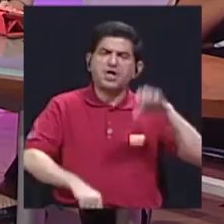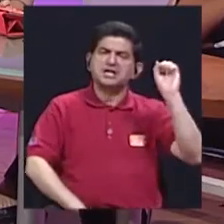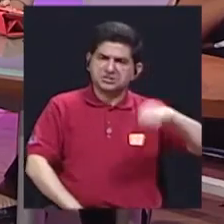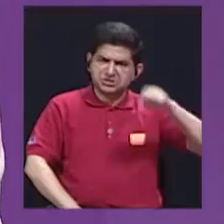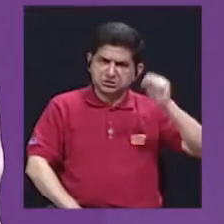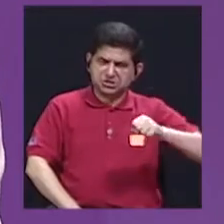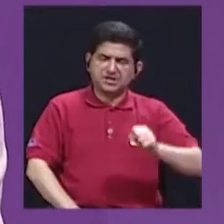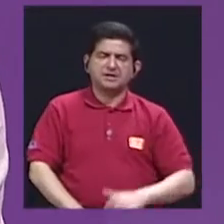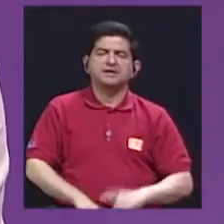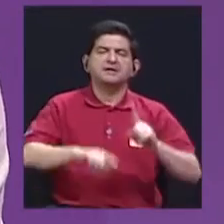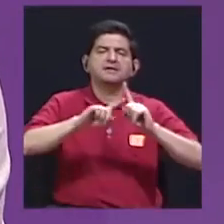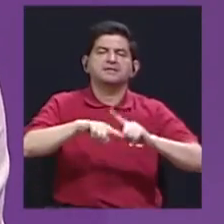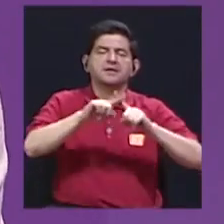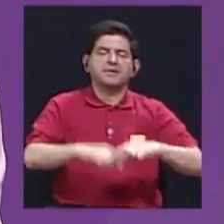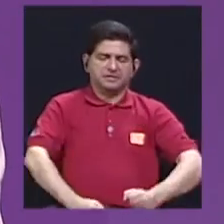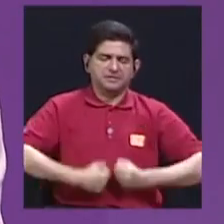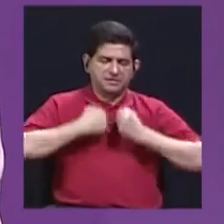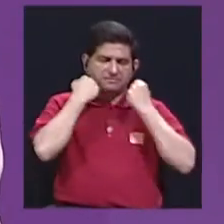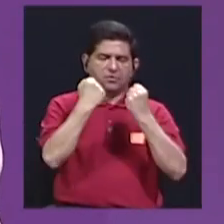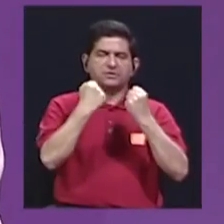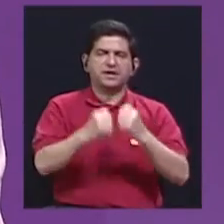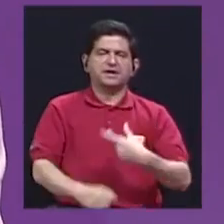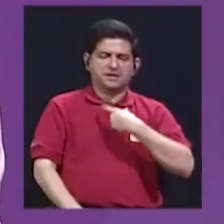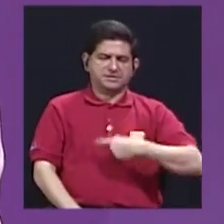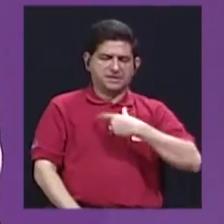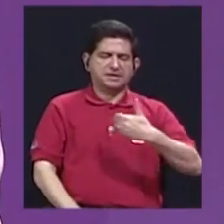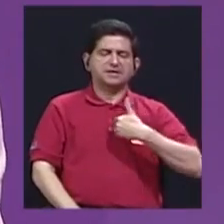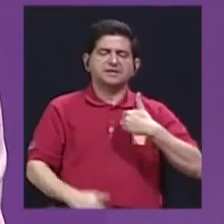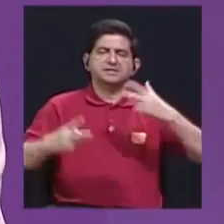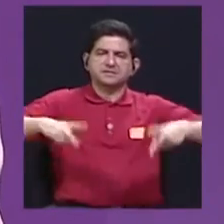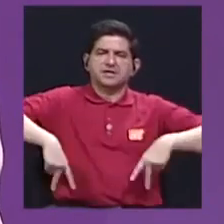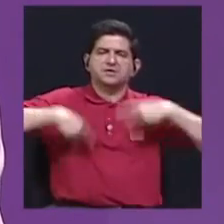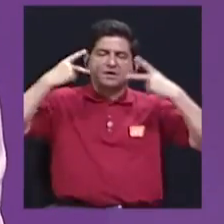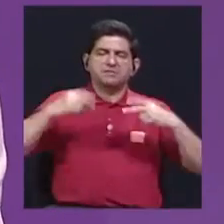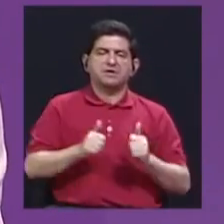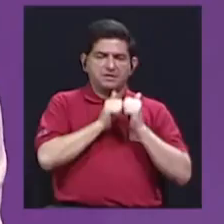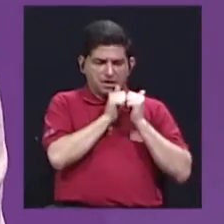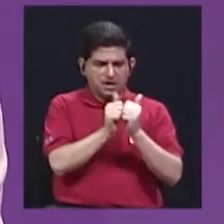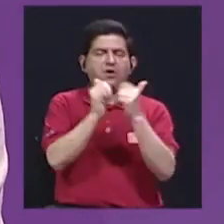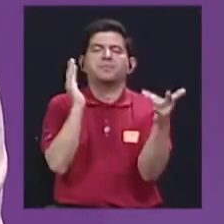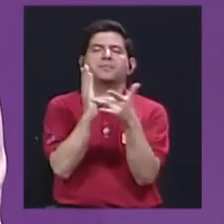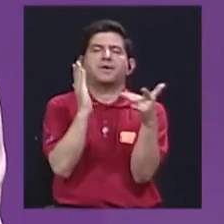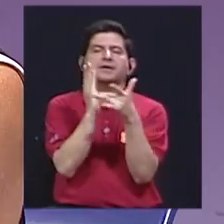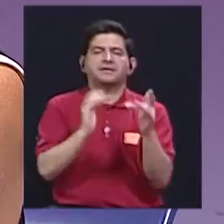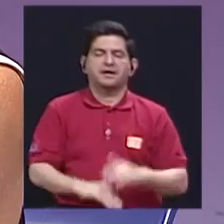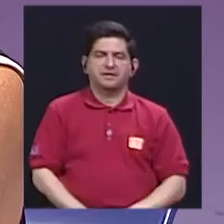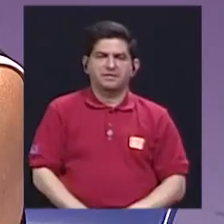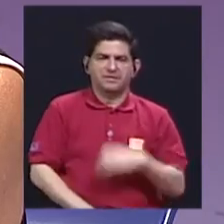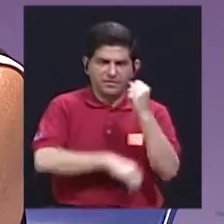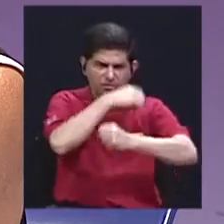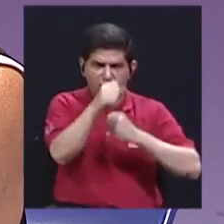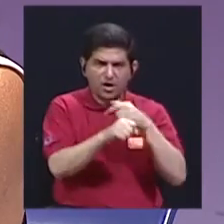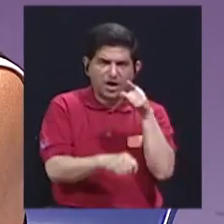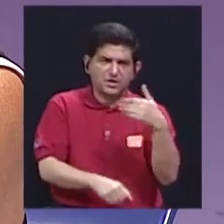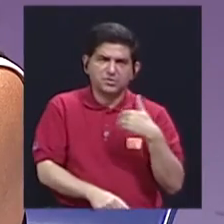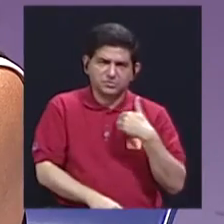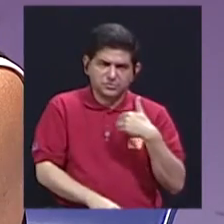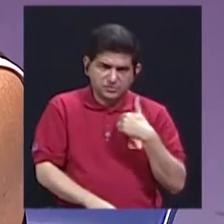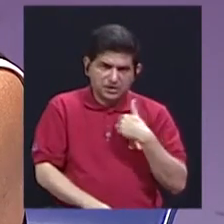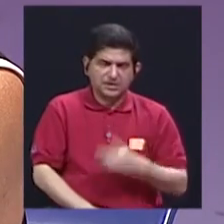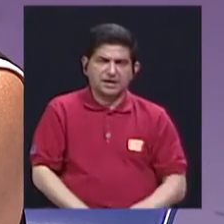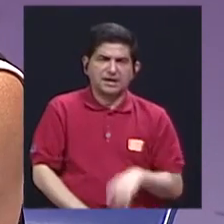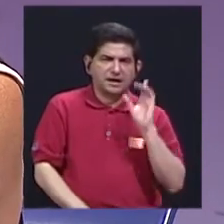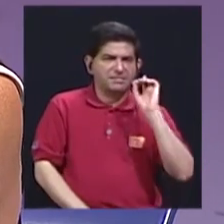mucho está en en la fortaleza y las ganas que no tengan vivir más acompañada la tecnología cuántos años tiene usted de